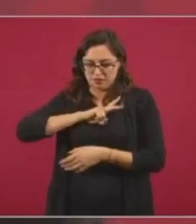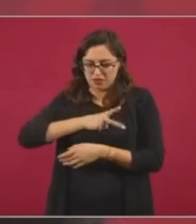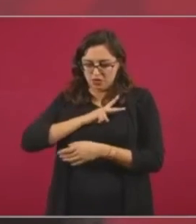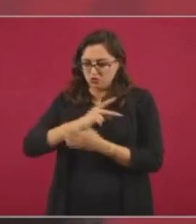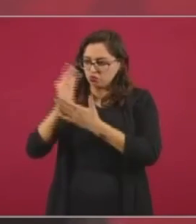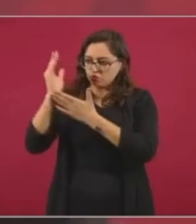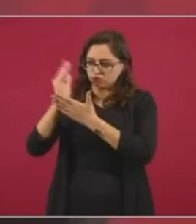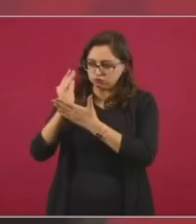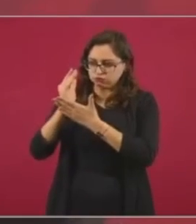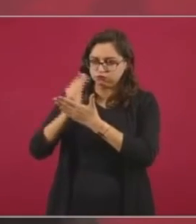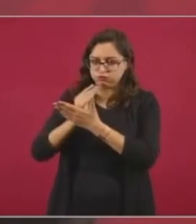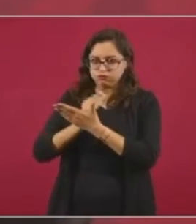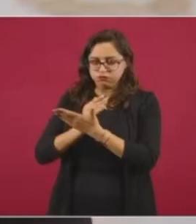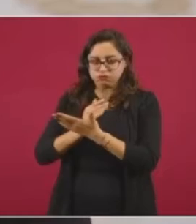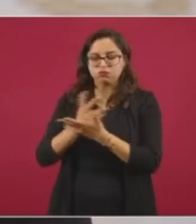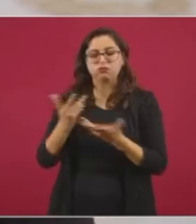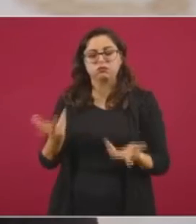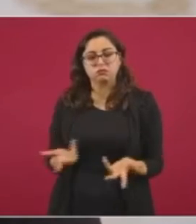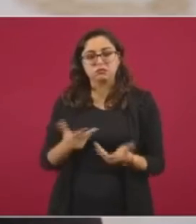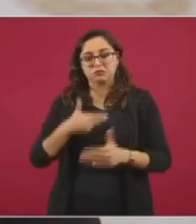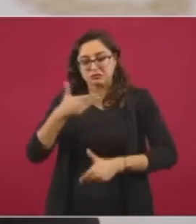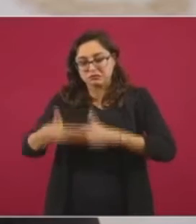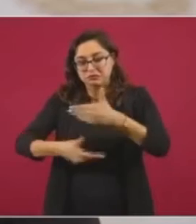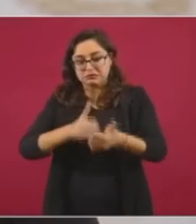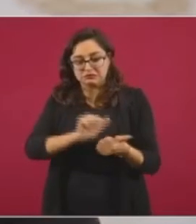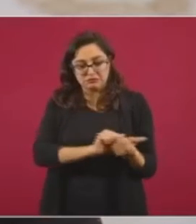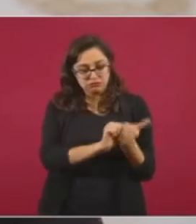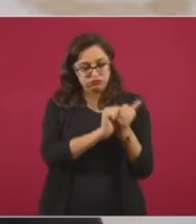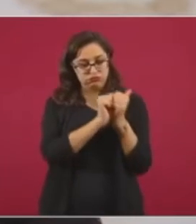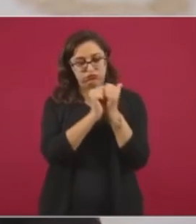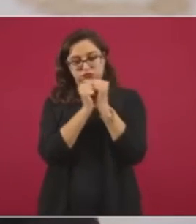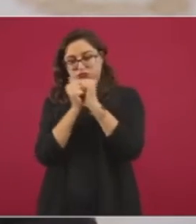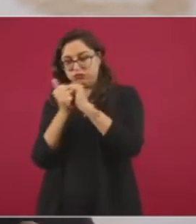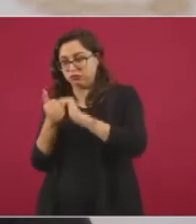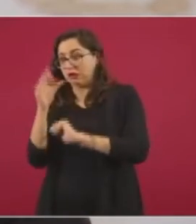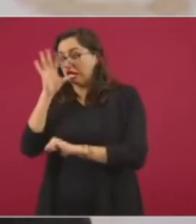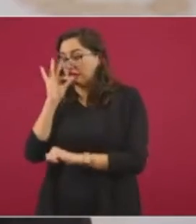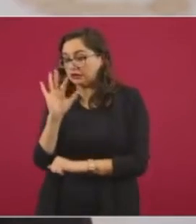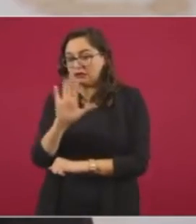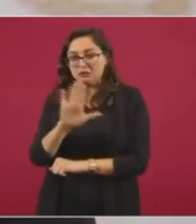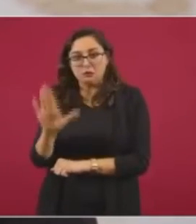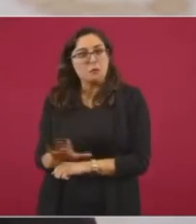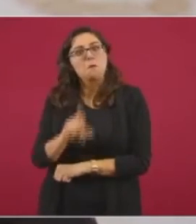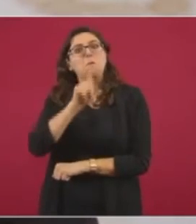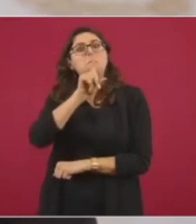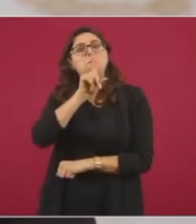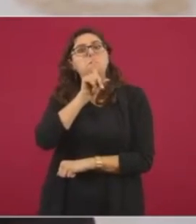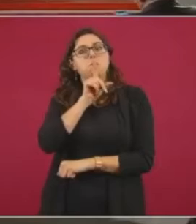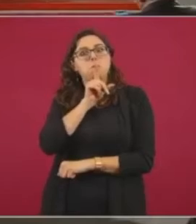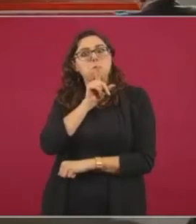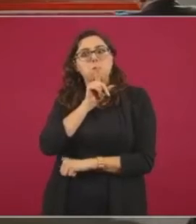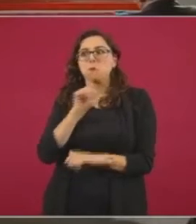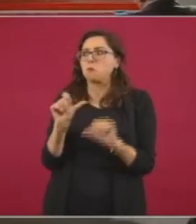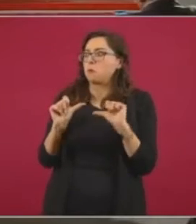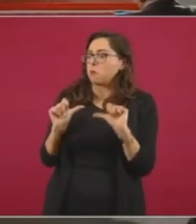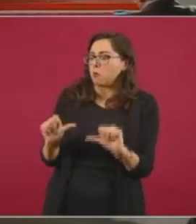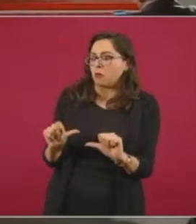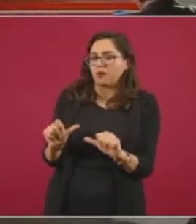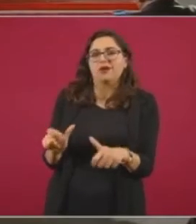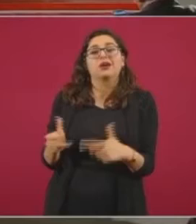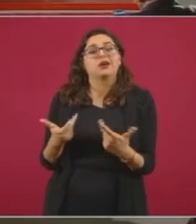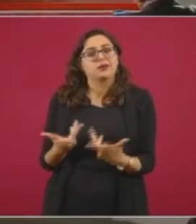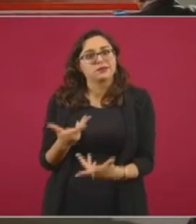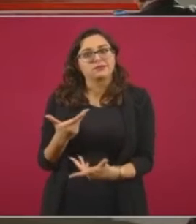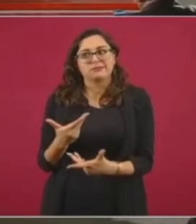lo tanto no se presenten los efectos secundarios de esta infección, es muy alta. Y esto seguramente se